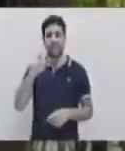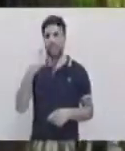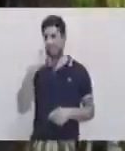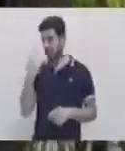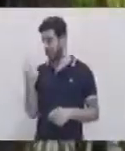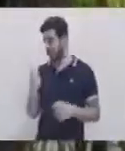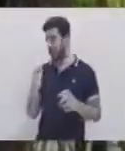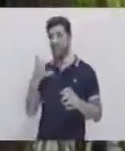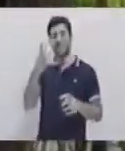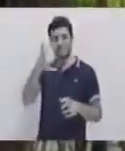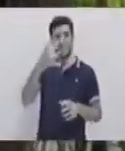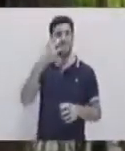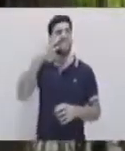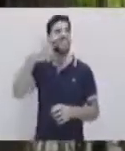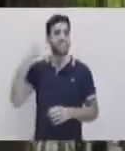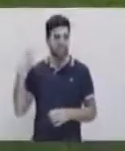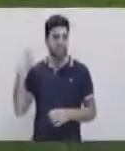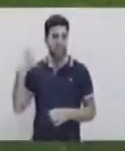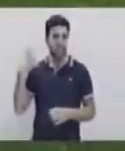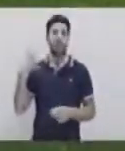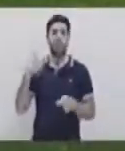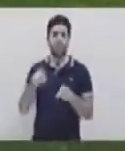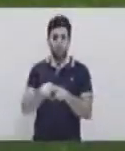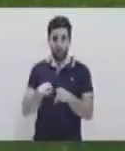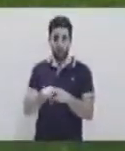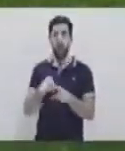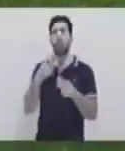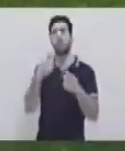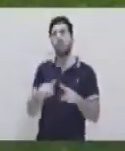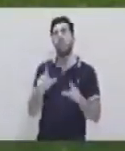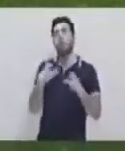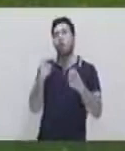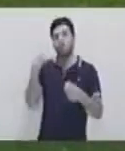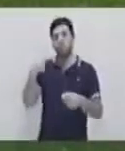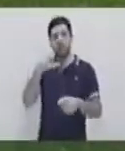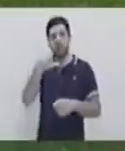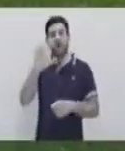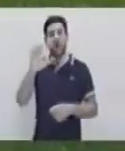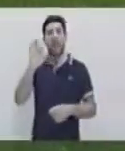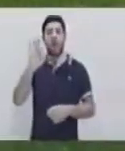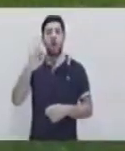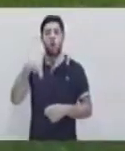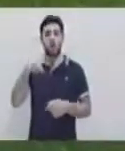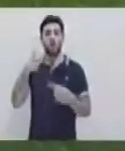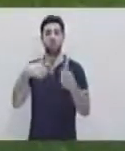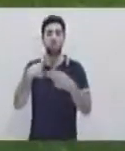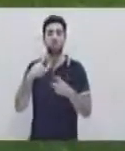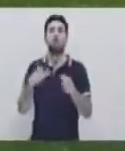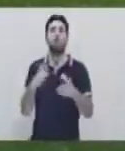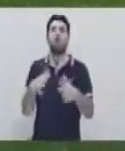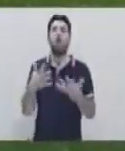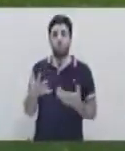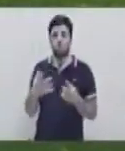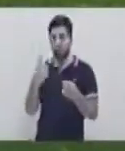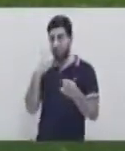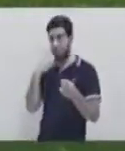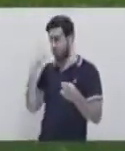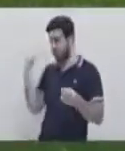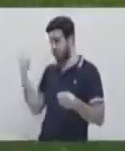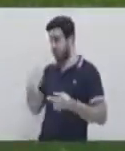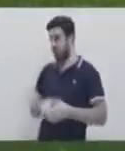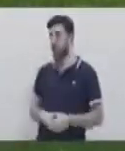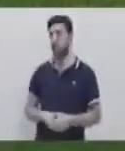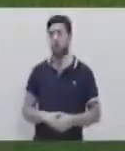vamos a hacer las garras del animal jalándolo de la mejilla hacia la oreja en nuestra mano derecha, en nuestro